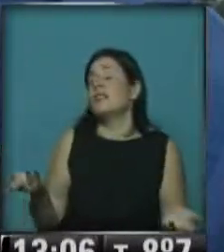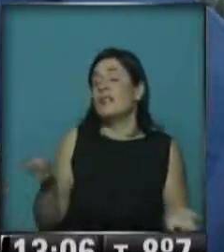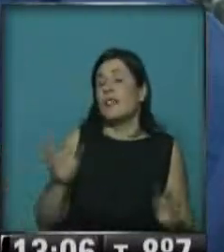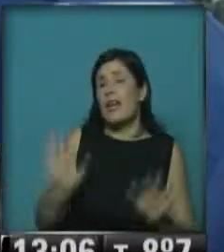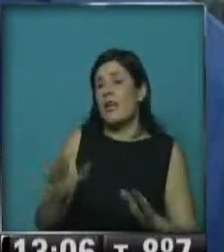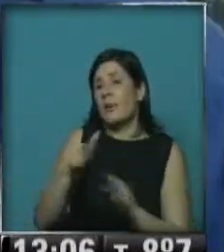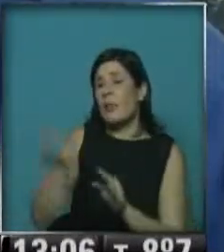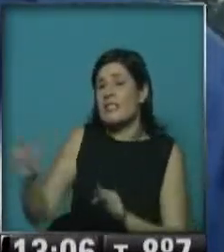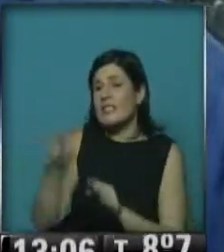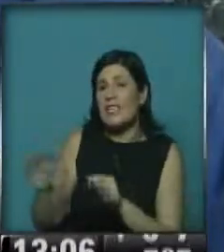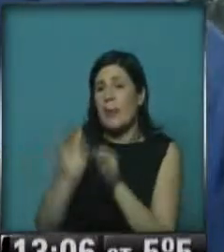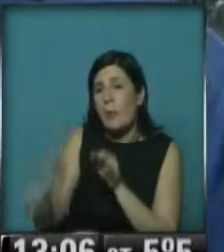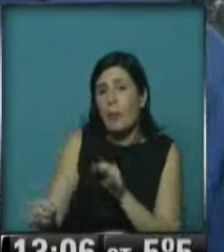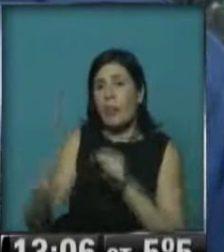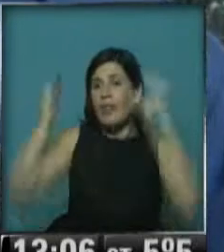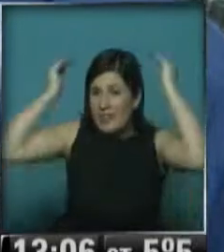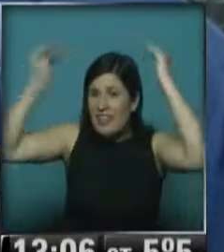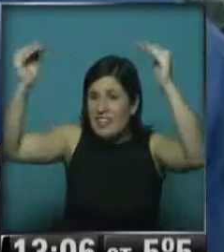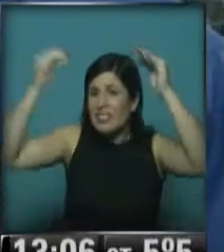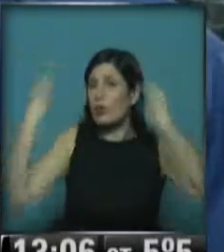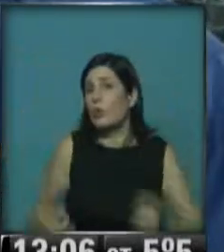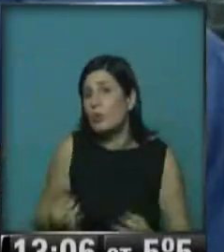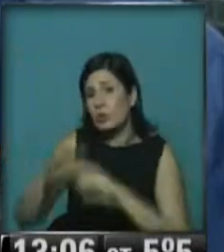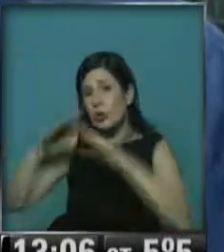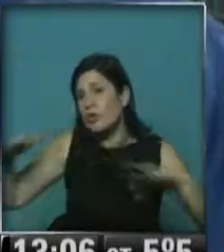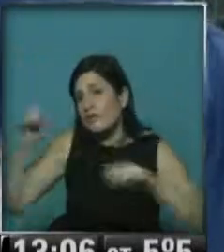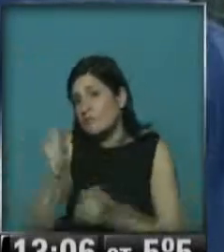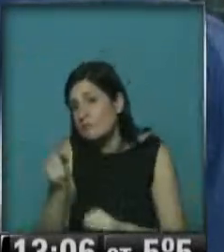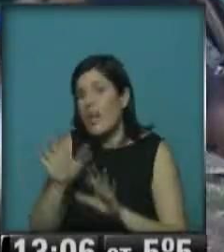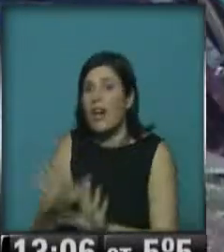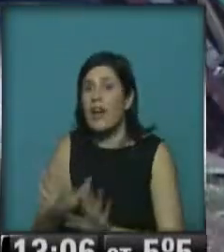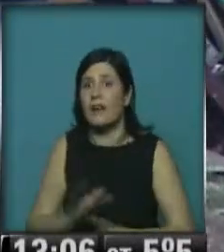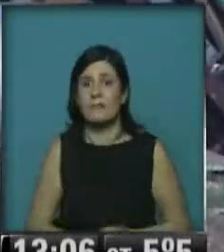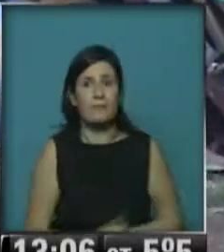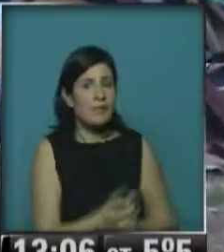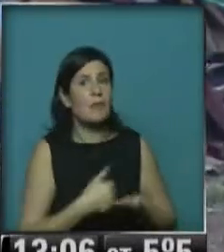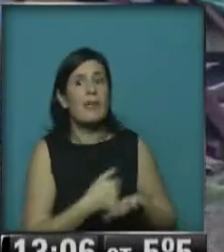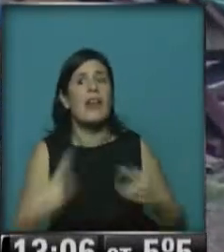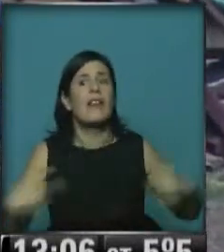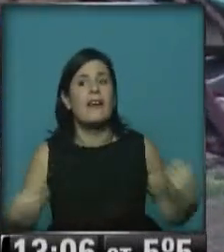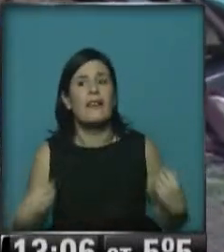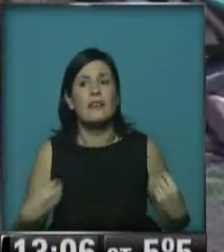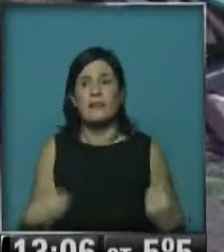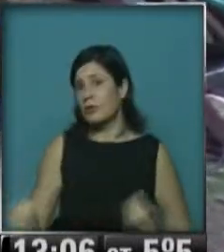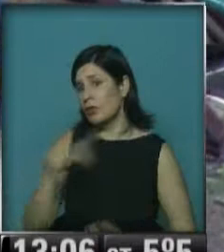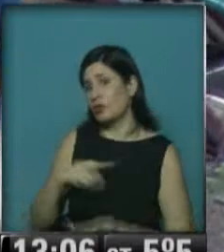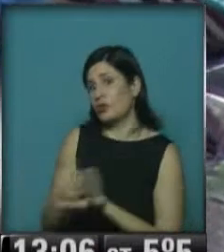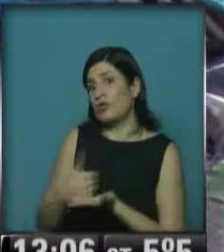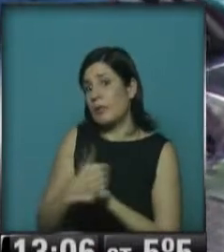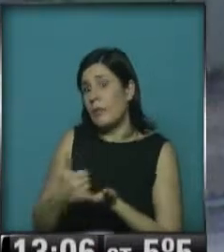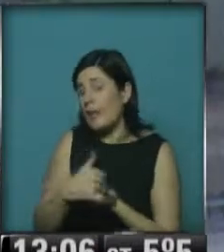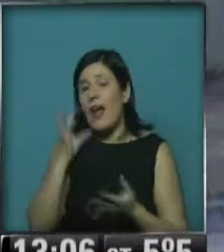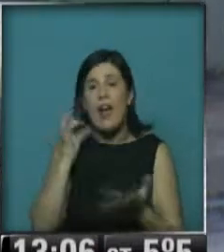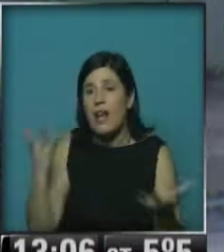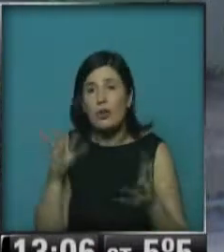casa de una vecina, debajo de un techito así nomás y nada más. ¿Y a la espera de qué solución? Y esperamos que hagan